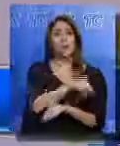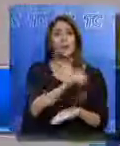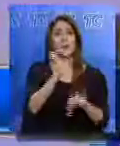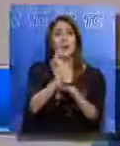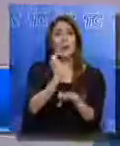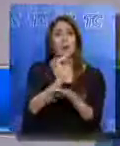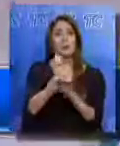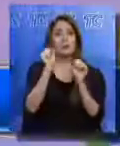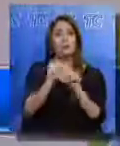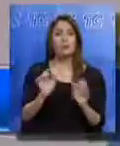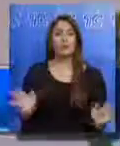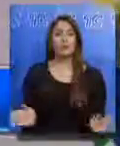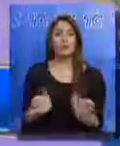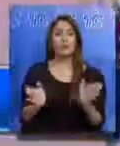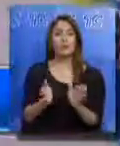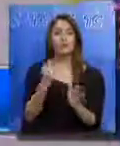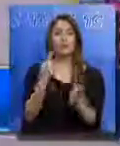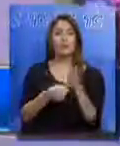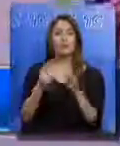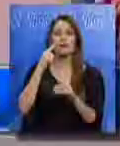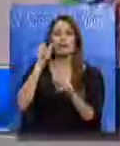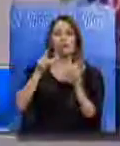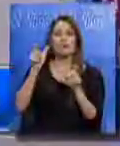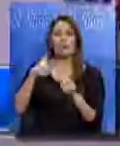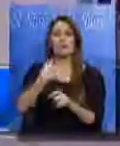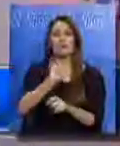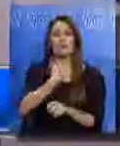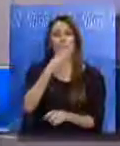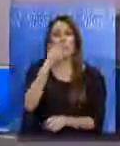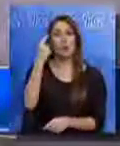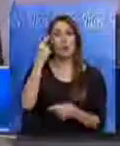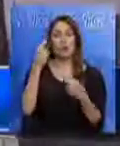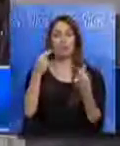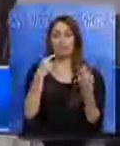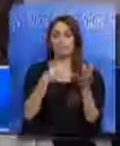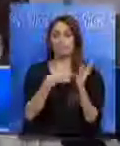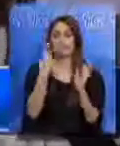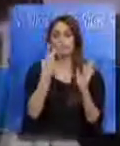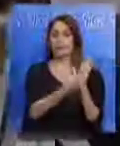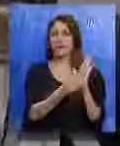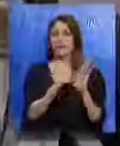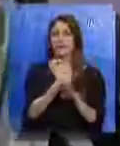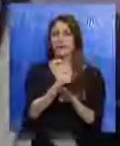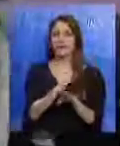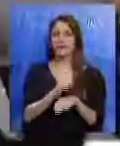sea promocionado a través de la mirada del propio mandatario Rafael Correa.